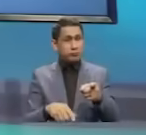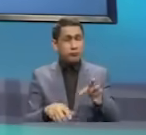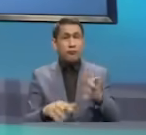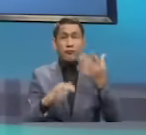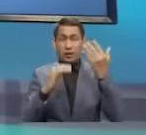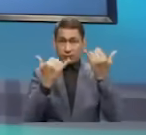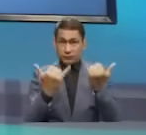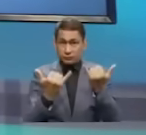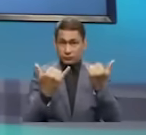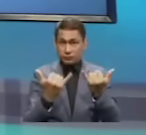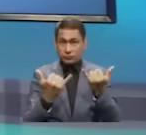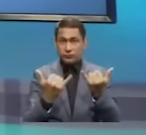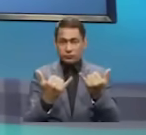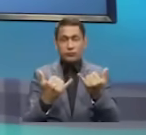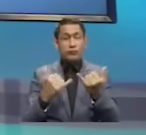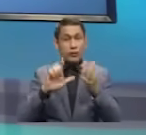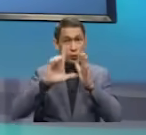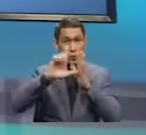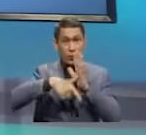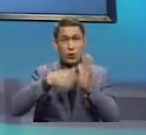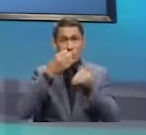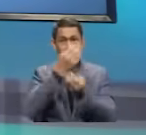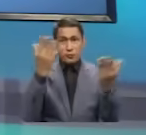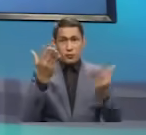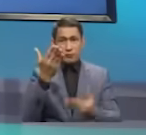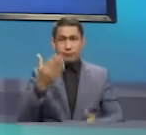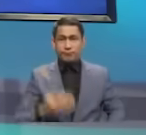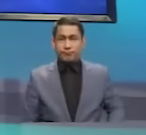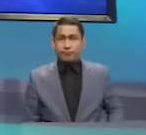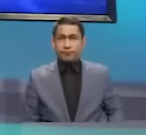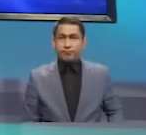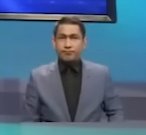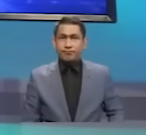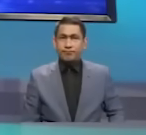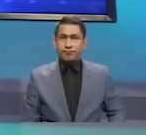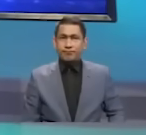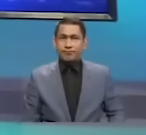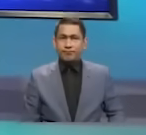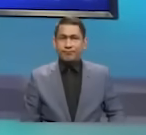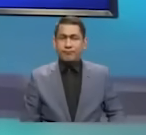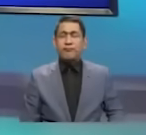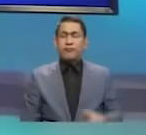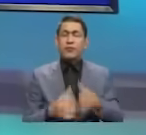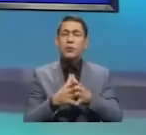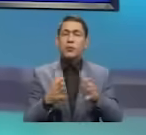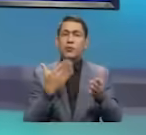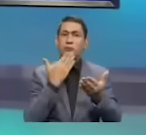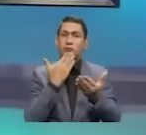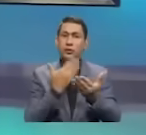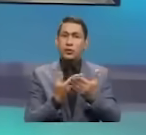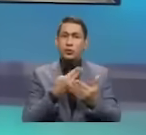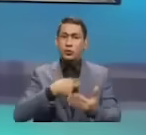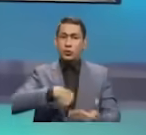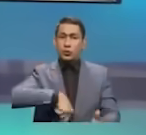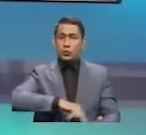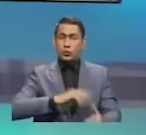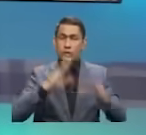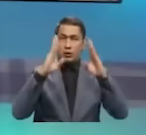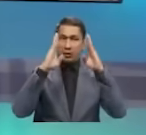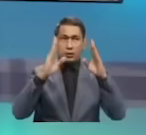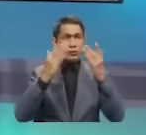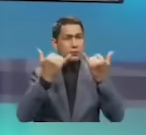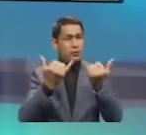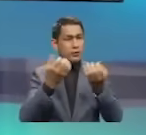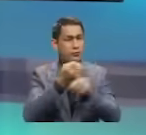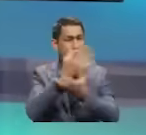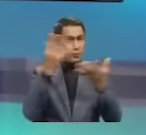Metástasis, se lo contamos en breve aquí en el noticiero. Muchísimas gracias, Juan Pablo. Estaremos muy atentos a tu tema. Mientras tanto, atención, les contamos